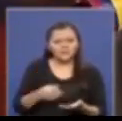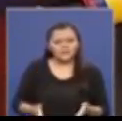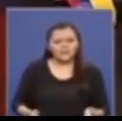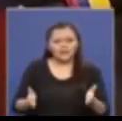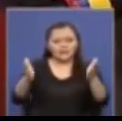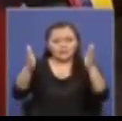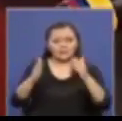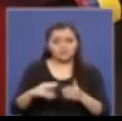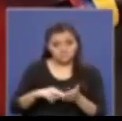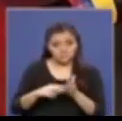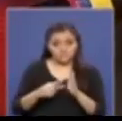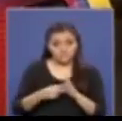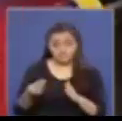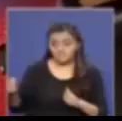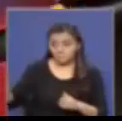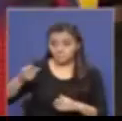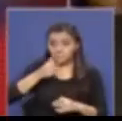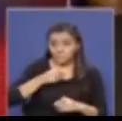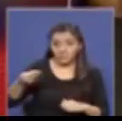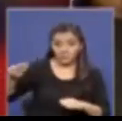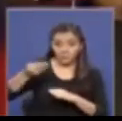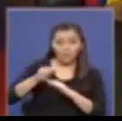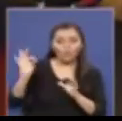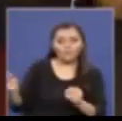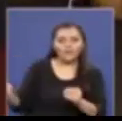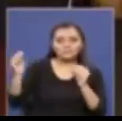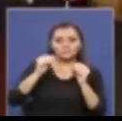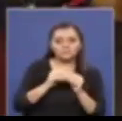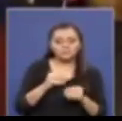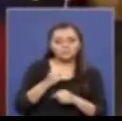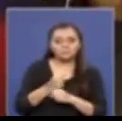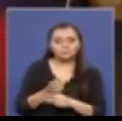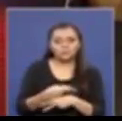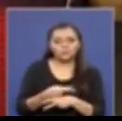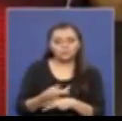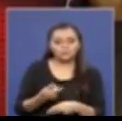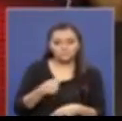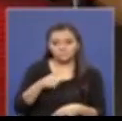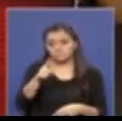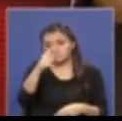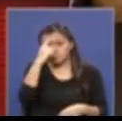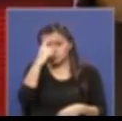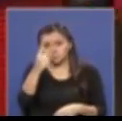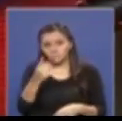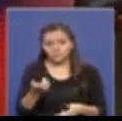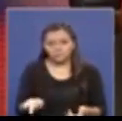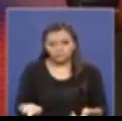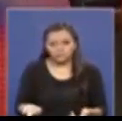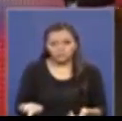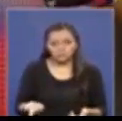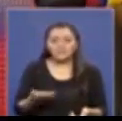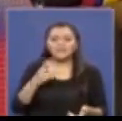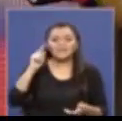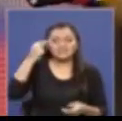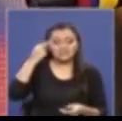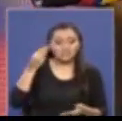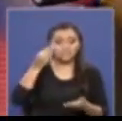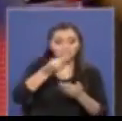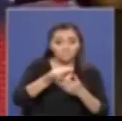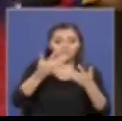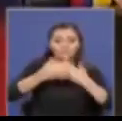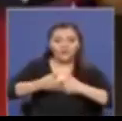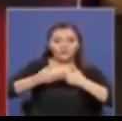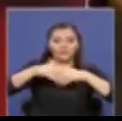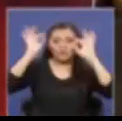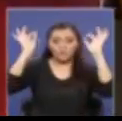carreteras. ¿Eso evita inversión privada o atrae inversión privada? ¿Qué dicen ustedes? Atrae, ¿verdad? ¿En qué invierte el Estado? ¿En